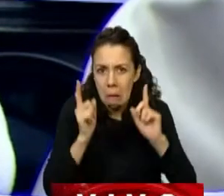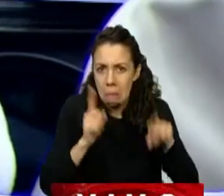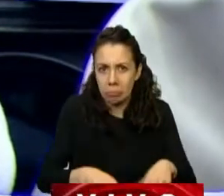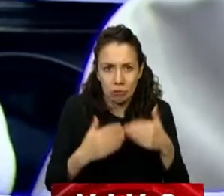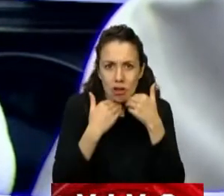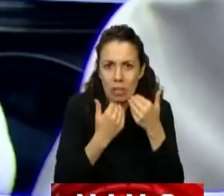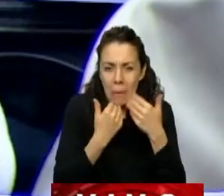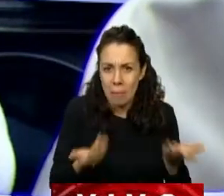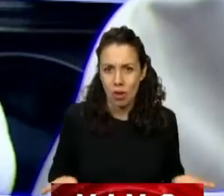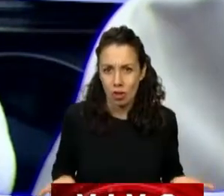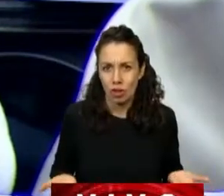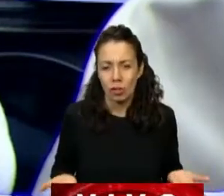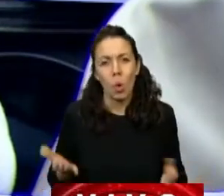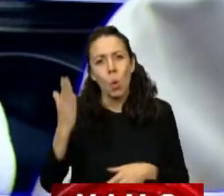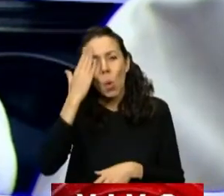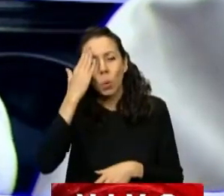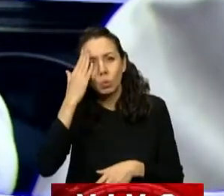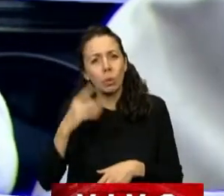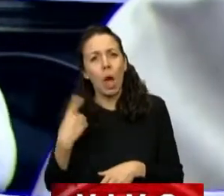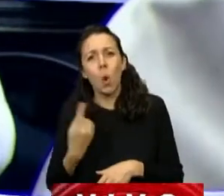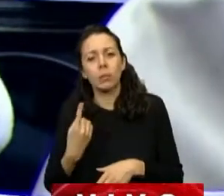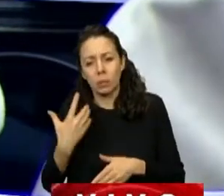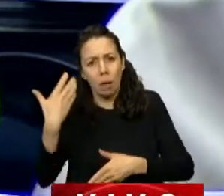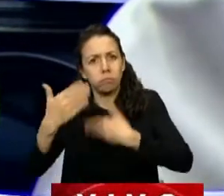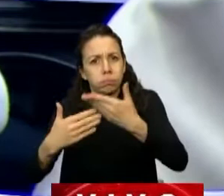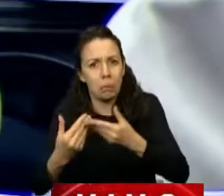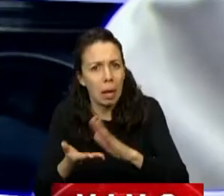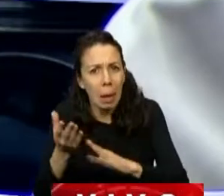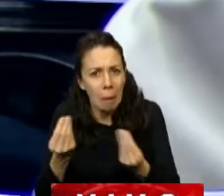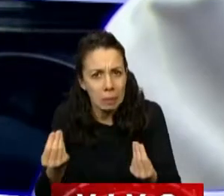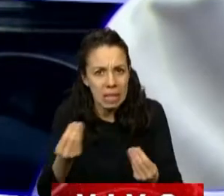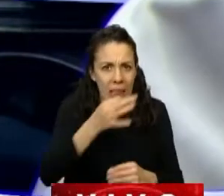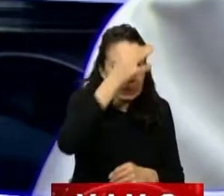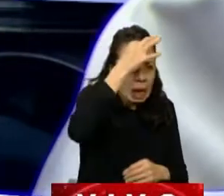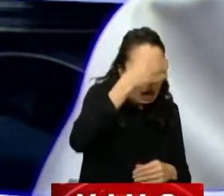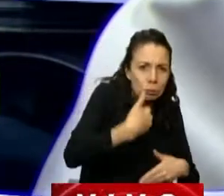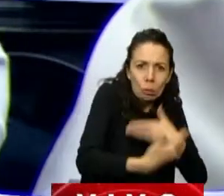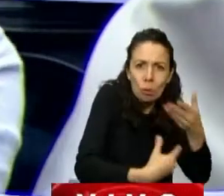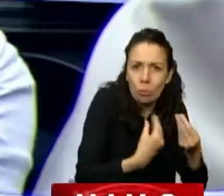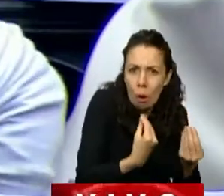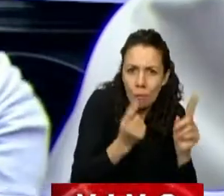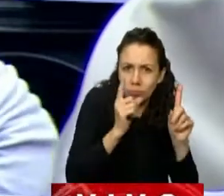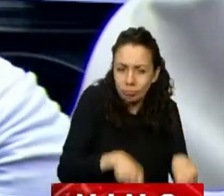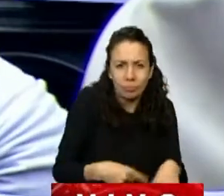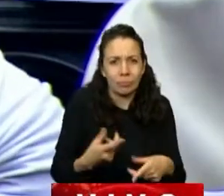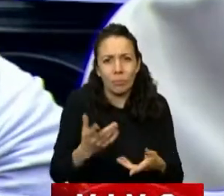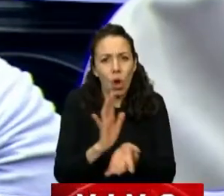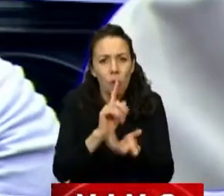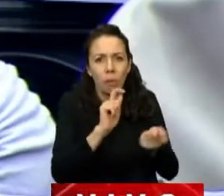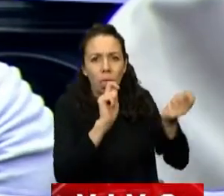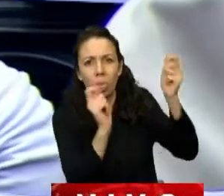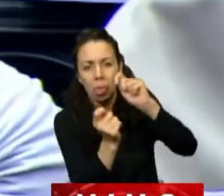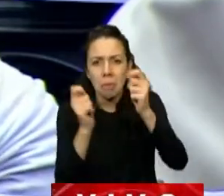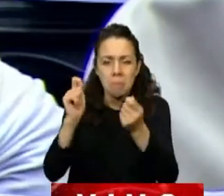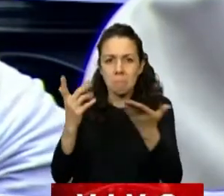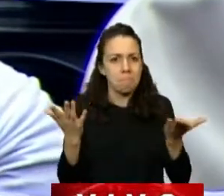pasar con nuestra cultura, no sabemos qué va a pasar con nuestro teatro, no sabemos cómo va a ir cambiando, cómo va a ir mutando